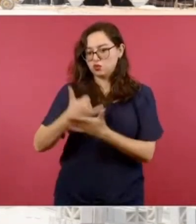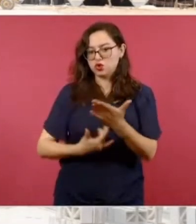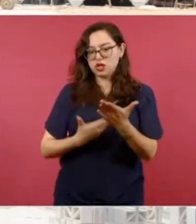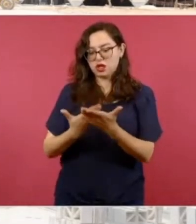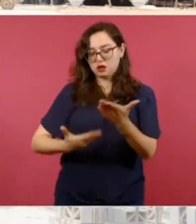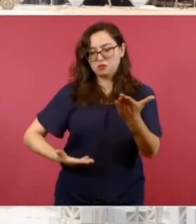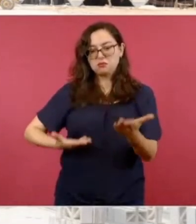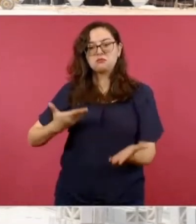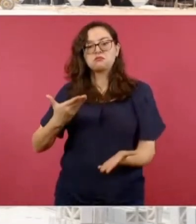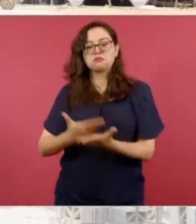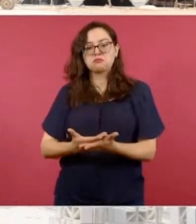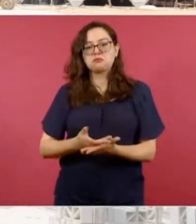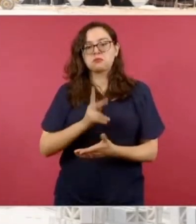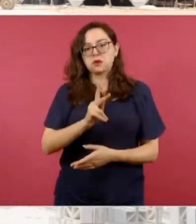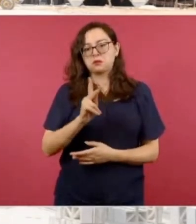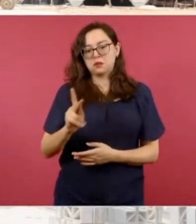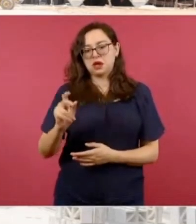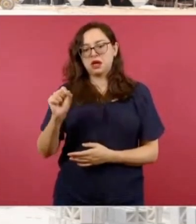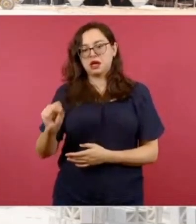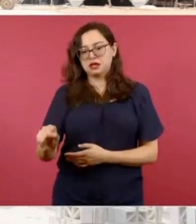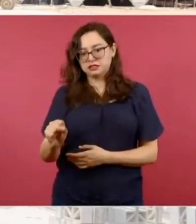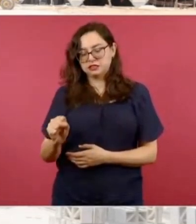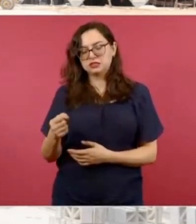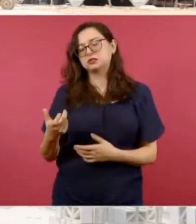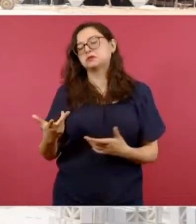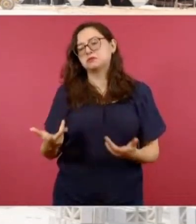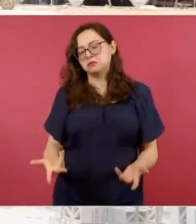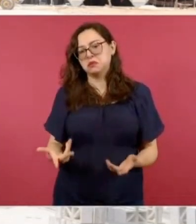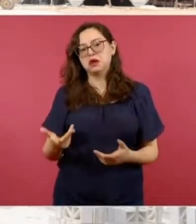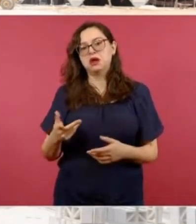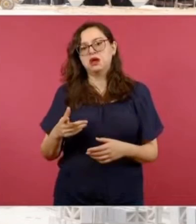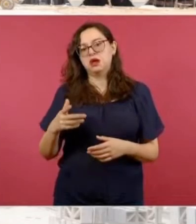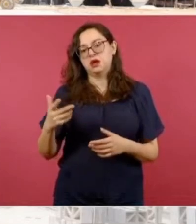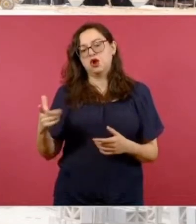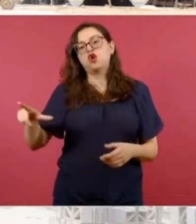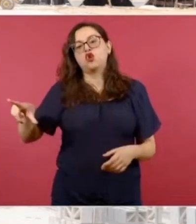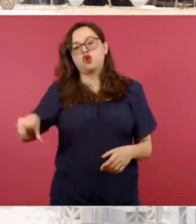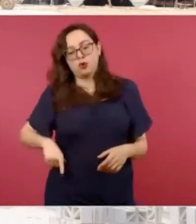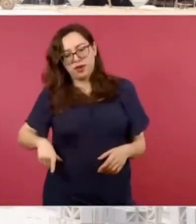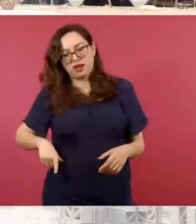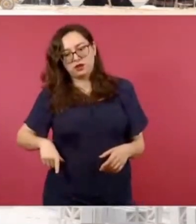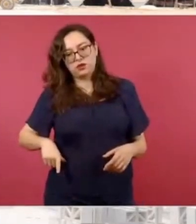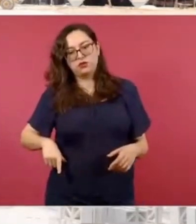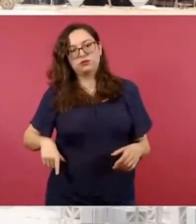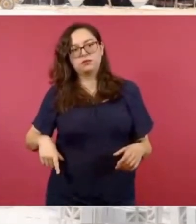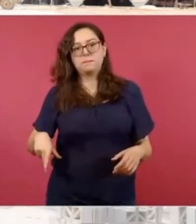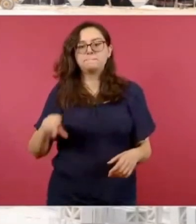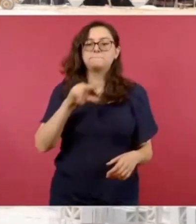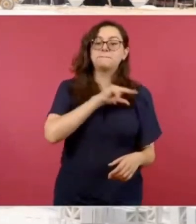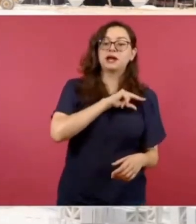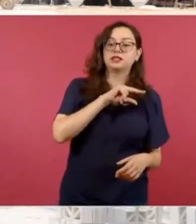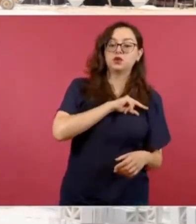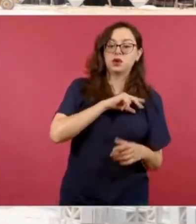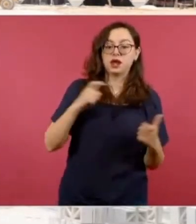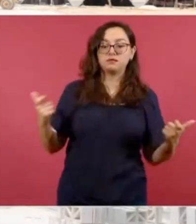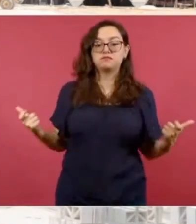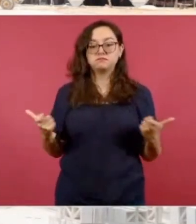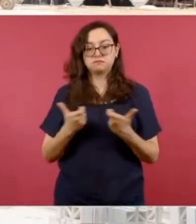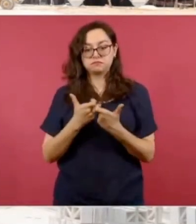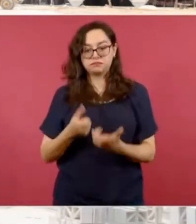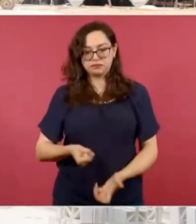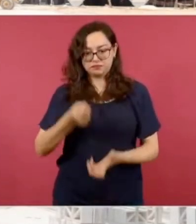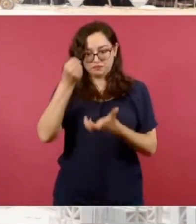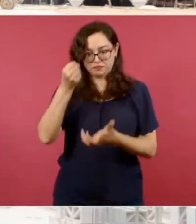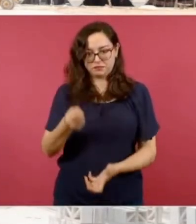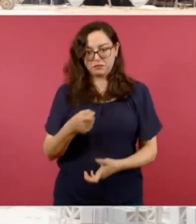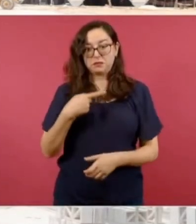servicios, es decir, un PPS, lo que se conoce también como Asociación Público-Privada o APPs, pero ante el incumplimiento de la entrega se canceló